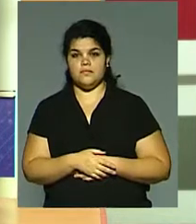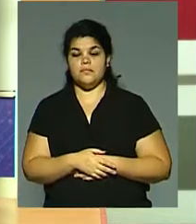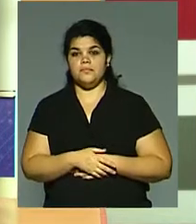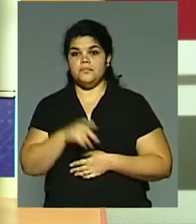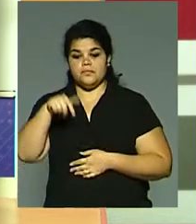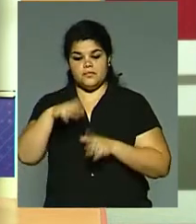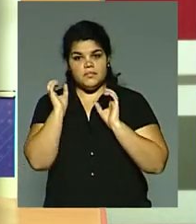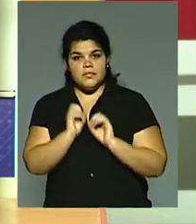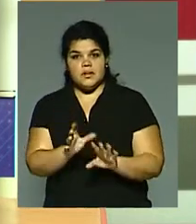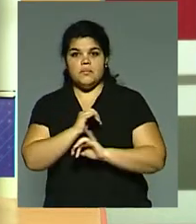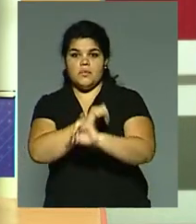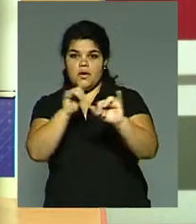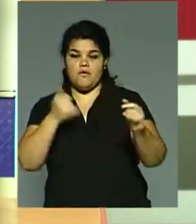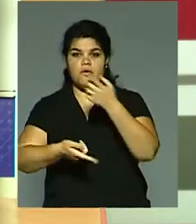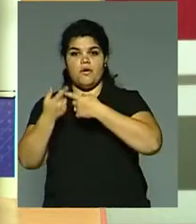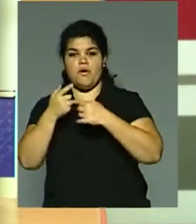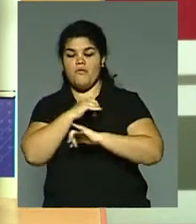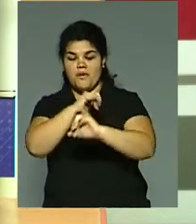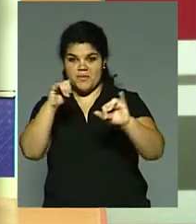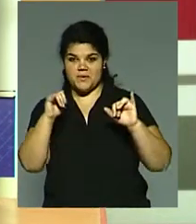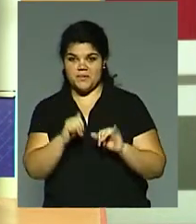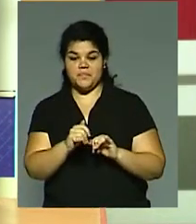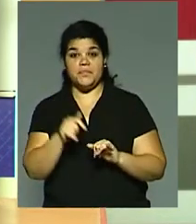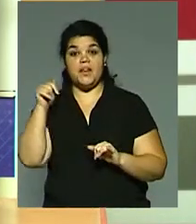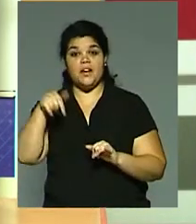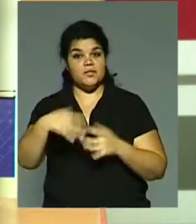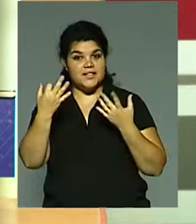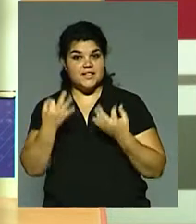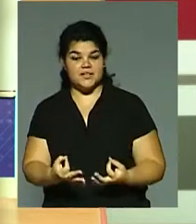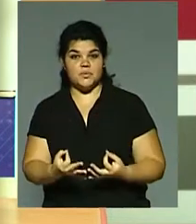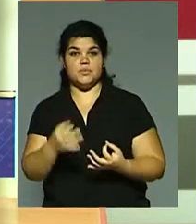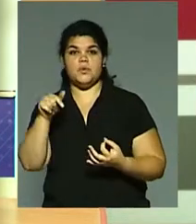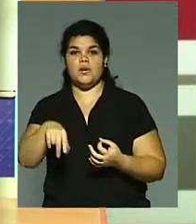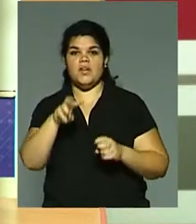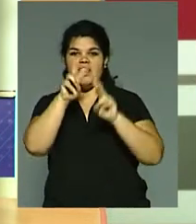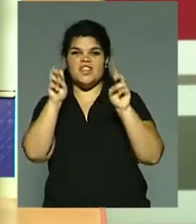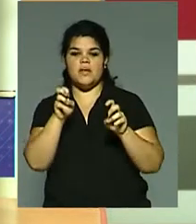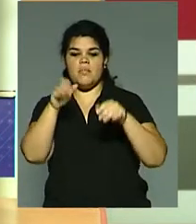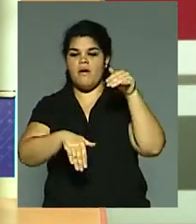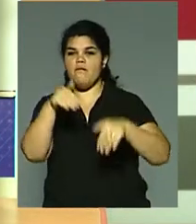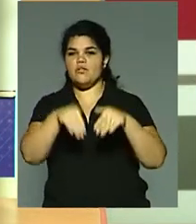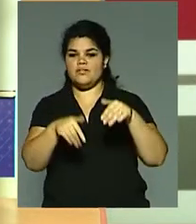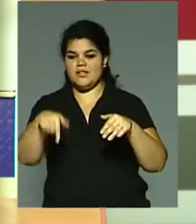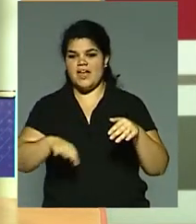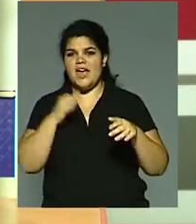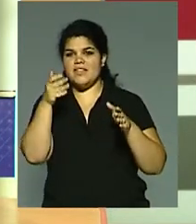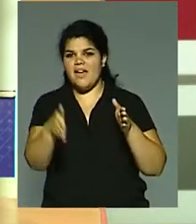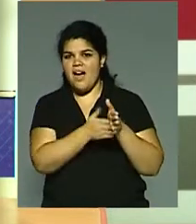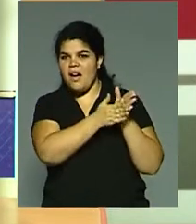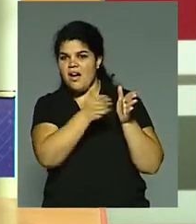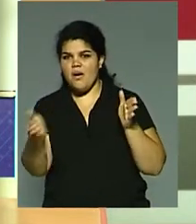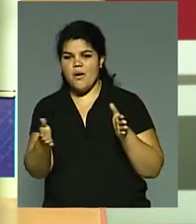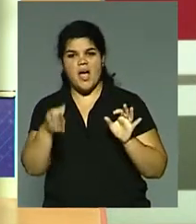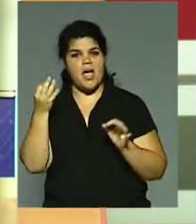Bueno, vamos a comenzar con el desarrollo de la información y es obvio que vamos a empezar hablando de las elecciones porque es un año bastante